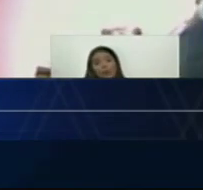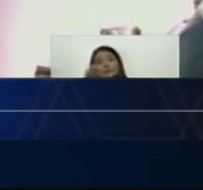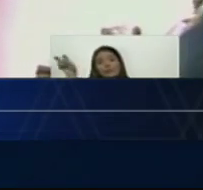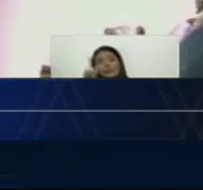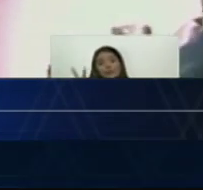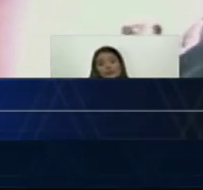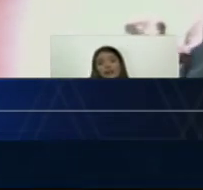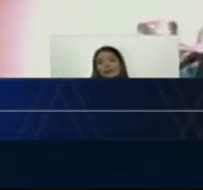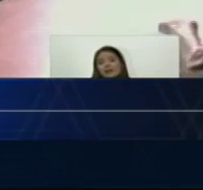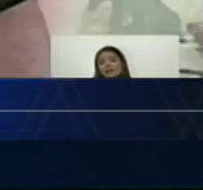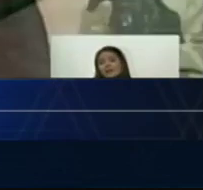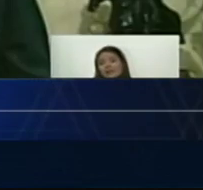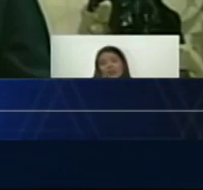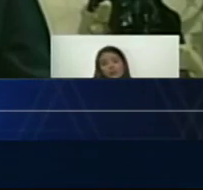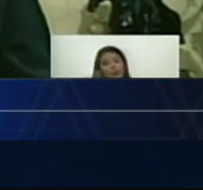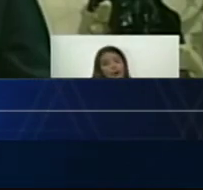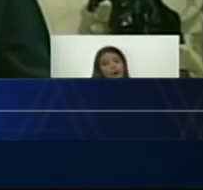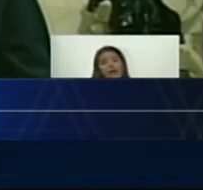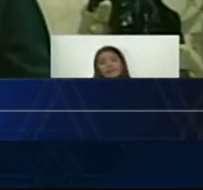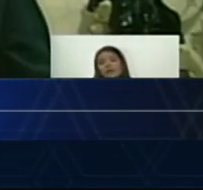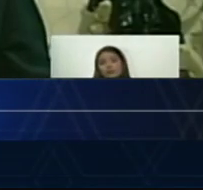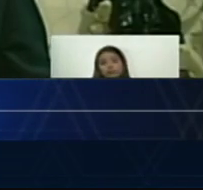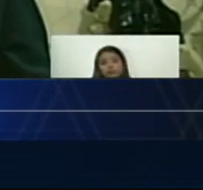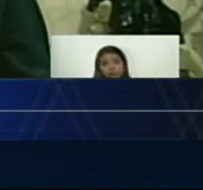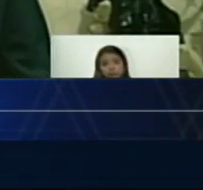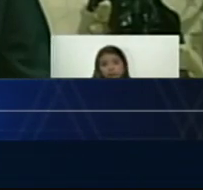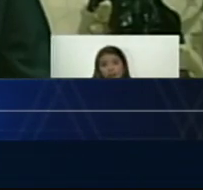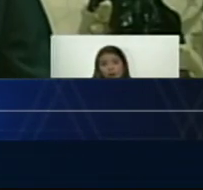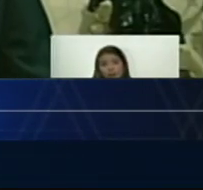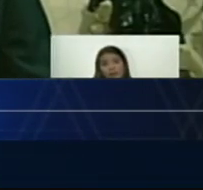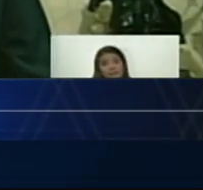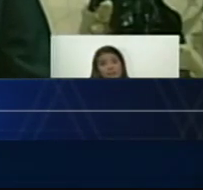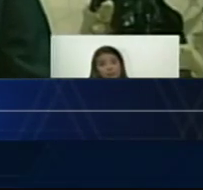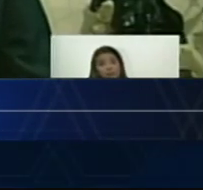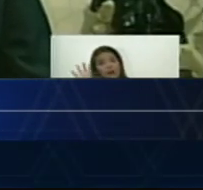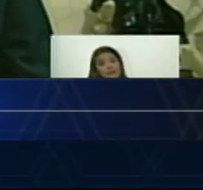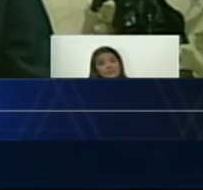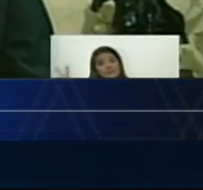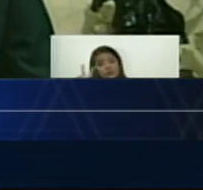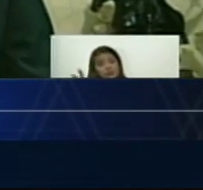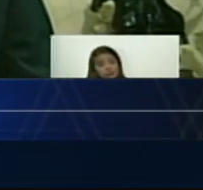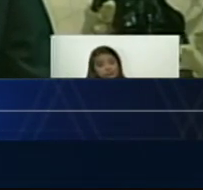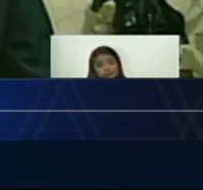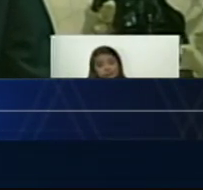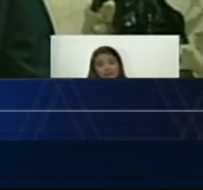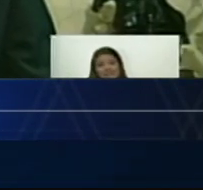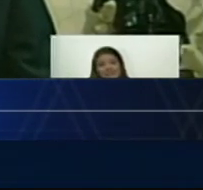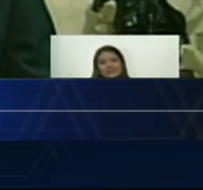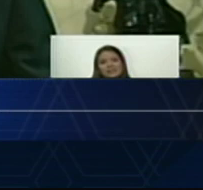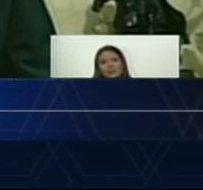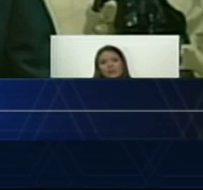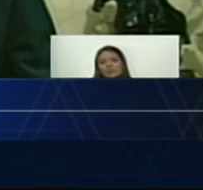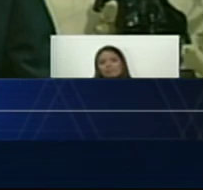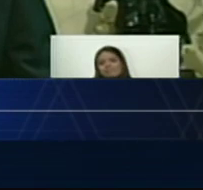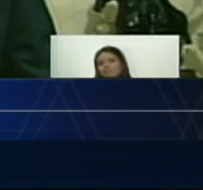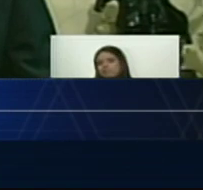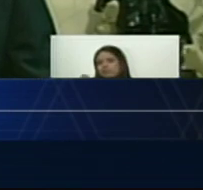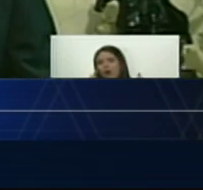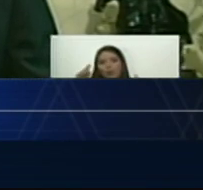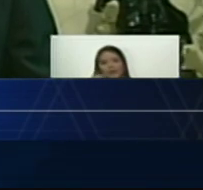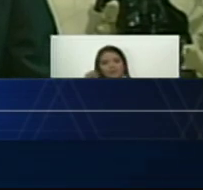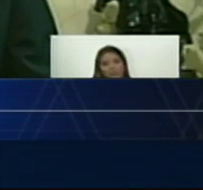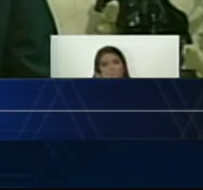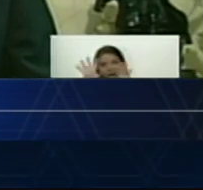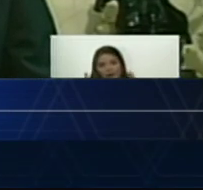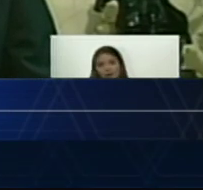afectando gravemente los ingresos fiscales y de divisas del país, generando un obstáculo a la ejecución y cumplimiento de los objetivos